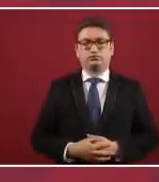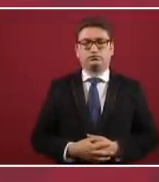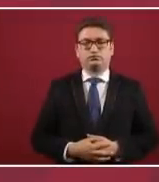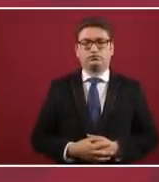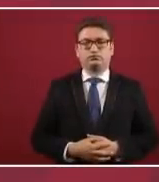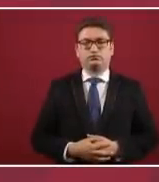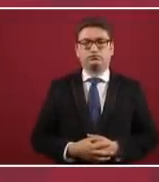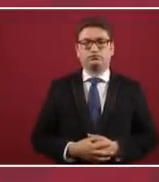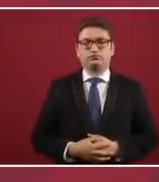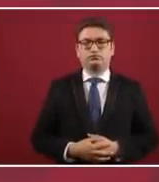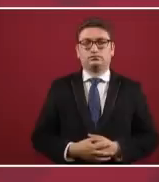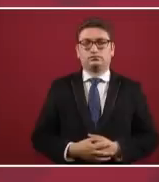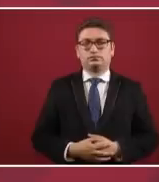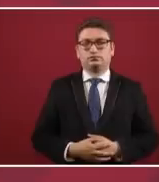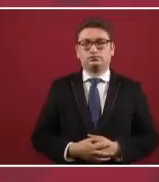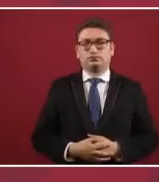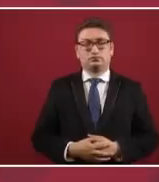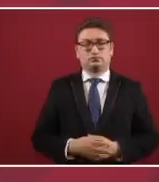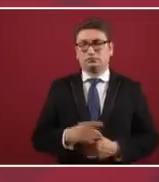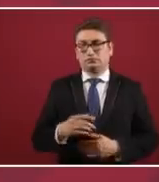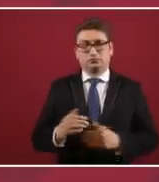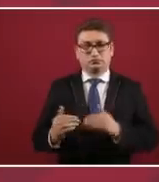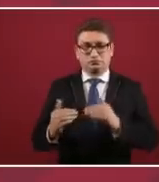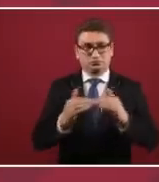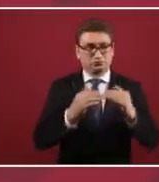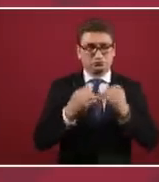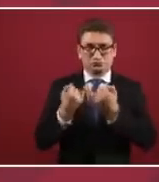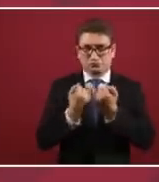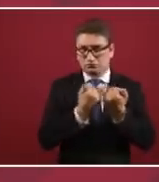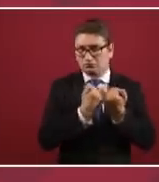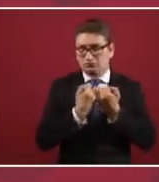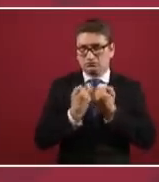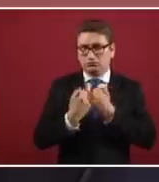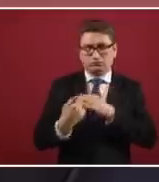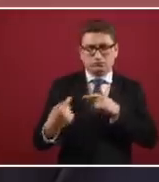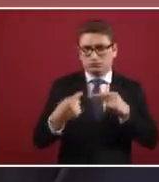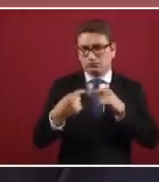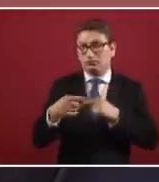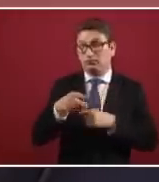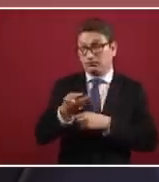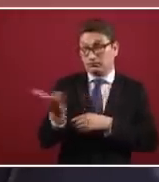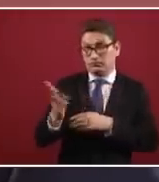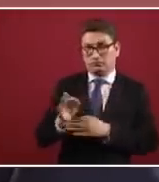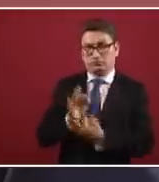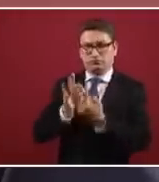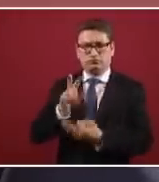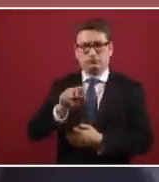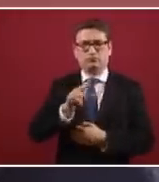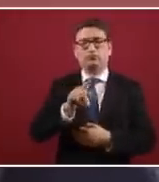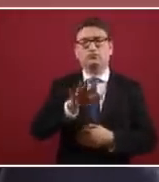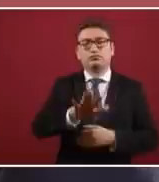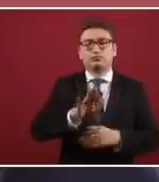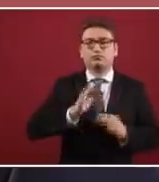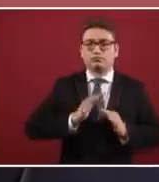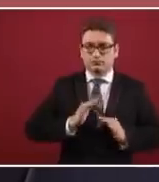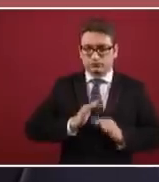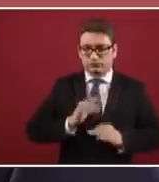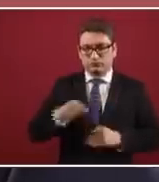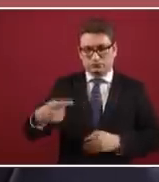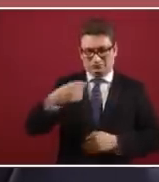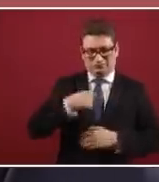No somos iguales, no enfrentándolos a ellos. Que no me confundan, porque eso sí